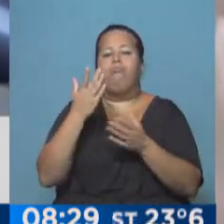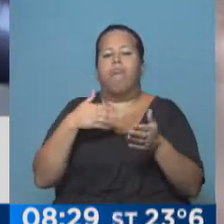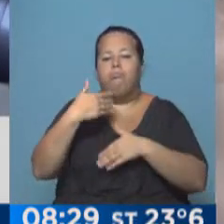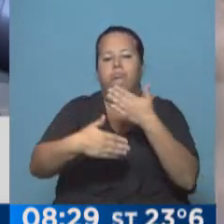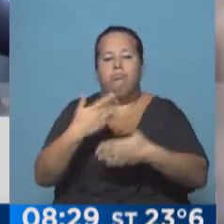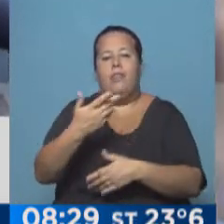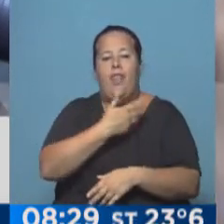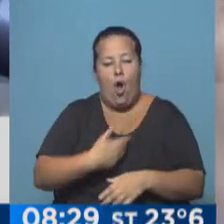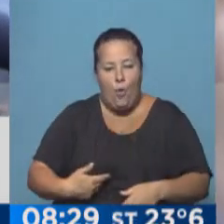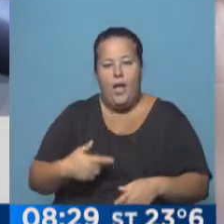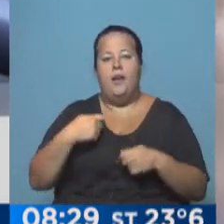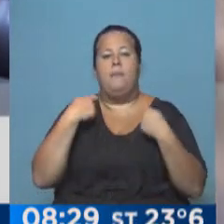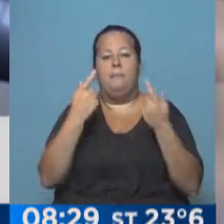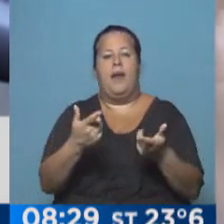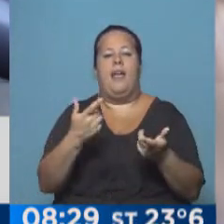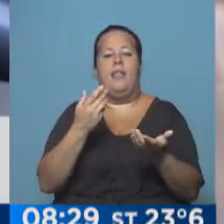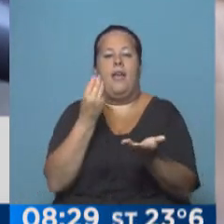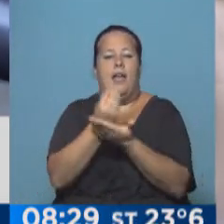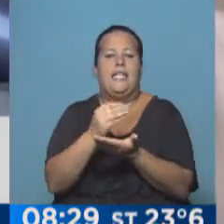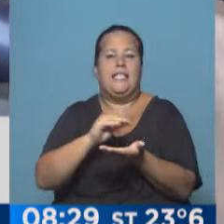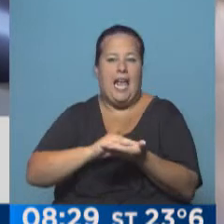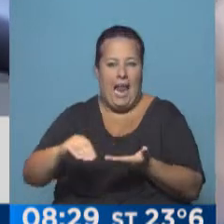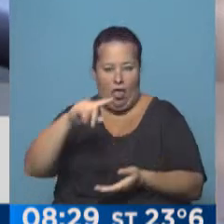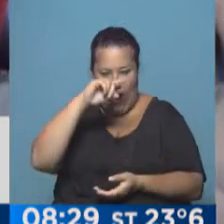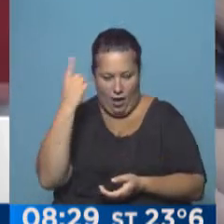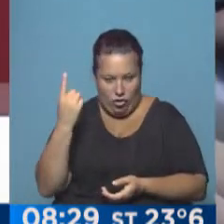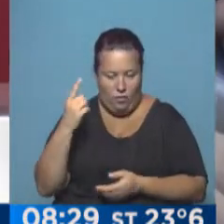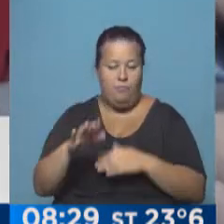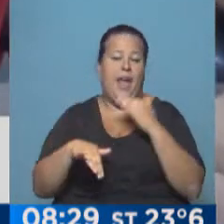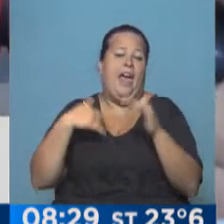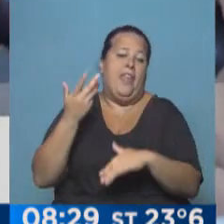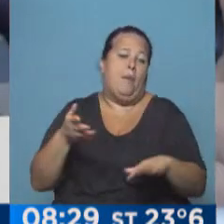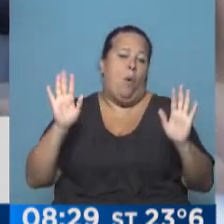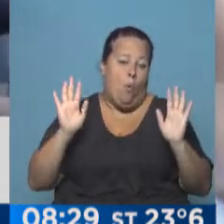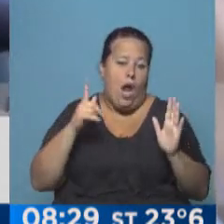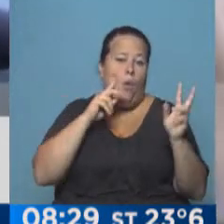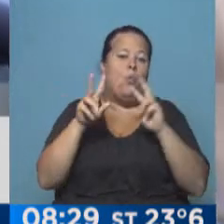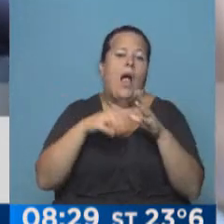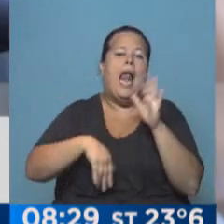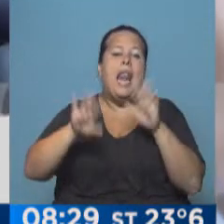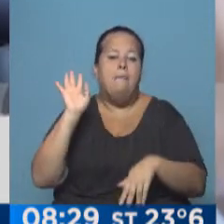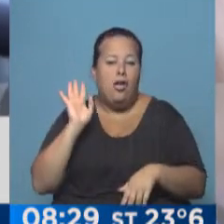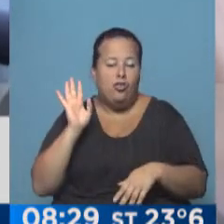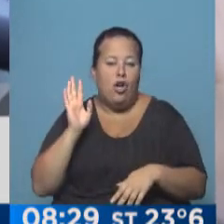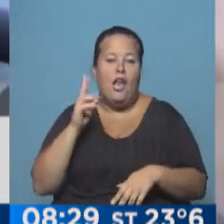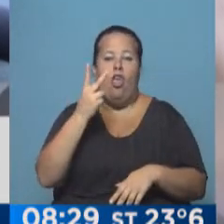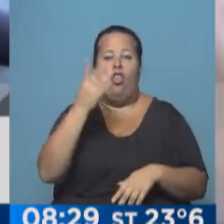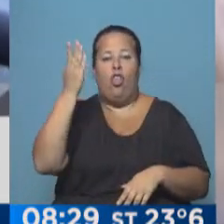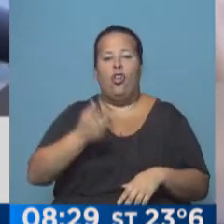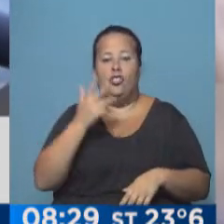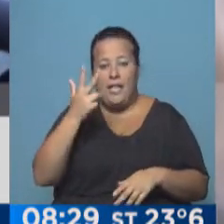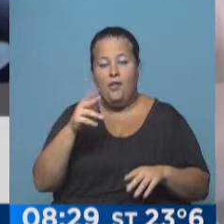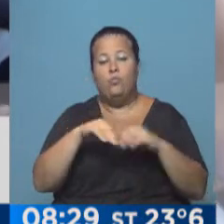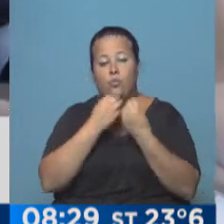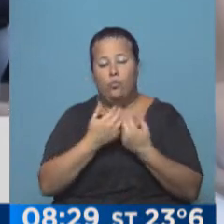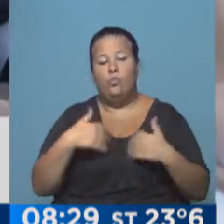de institucionalidad y mandar los pliegos al Senado de la Nación. Y luego, bueno, hay que construir una mayoría de dos tercios, que es un